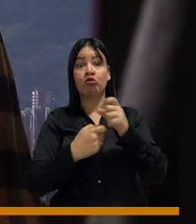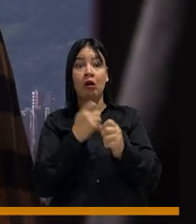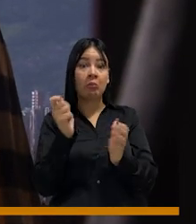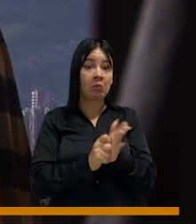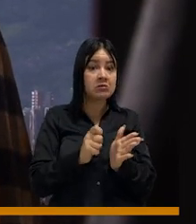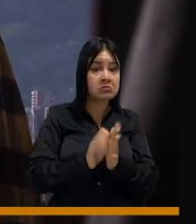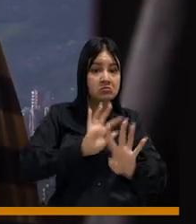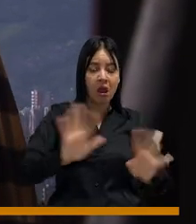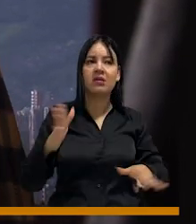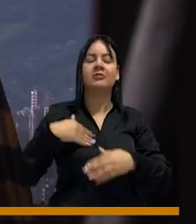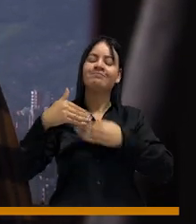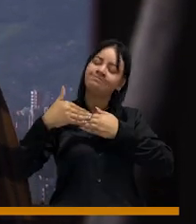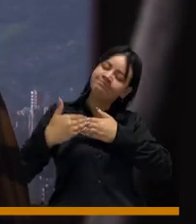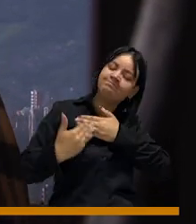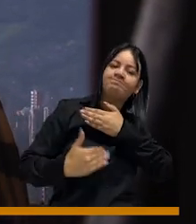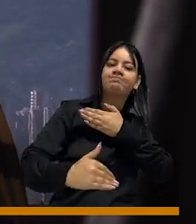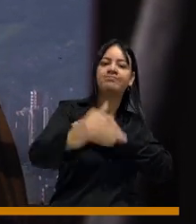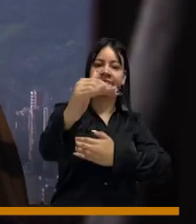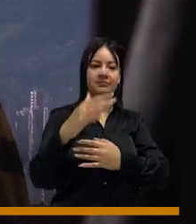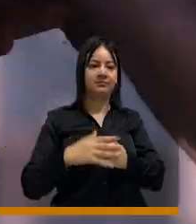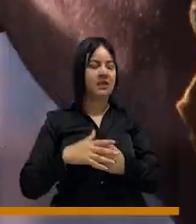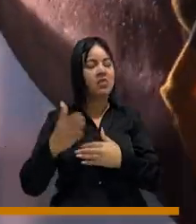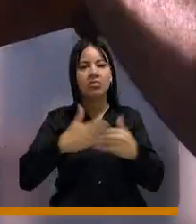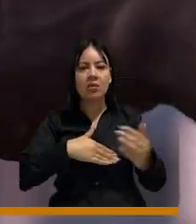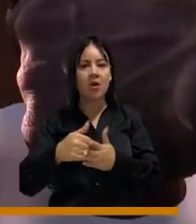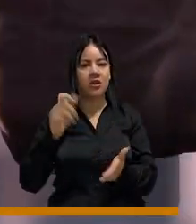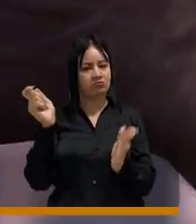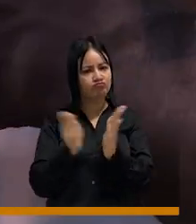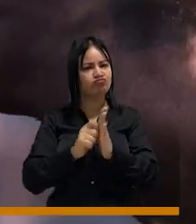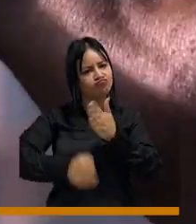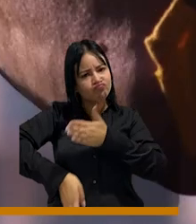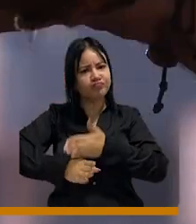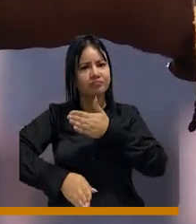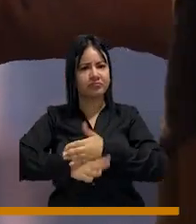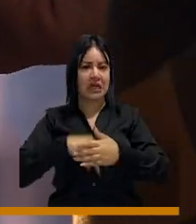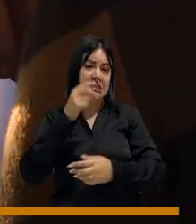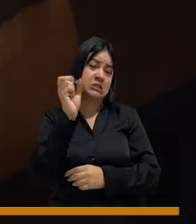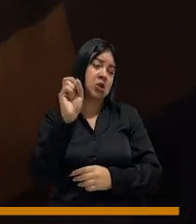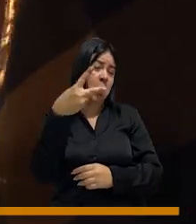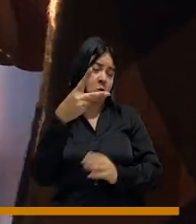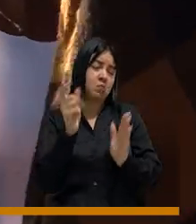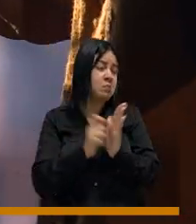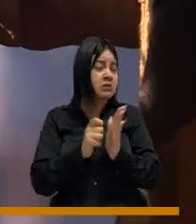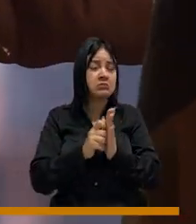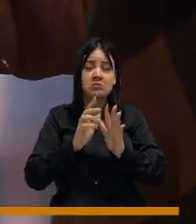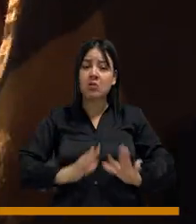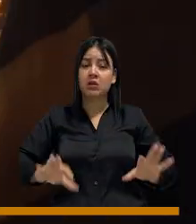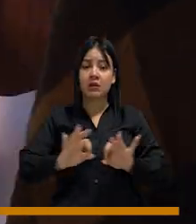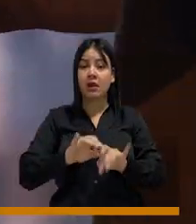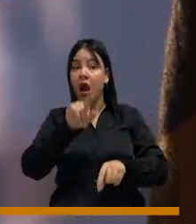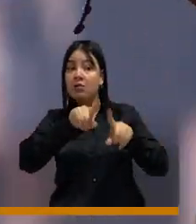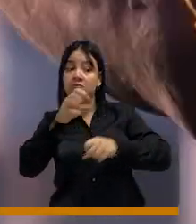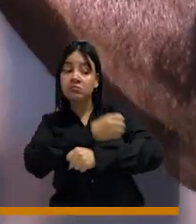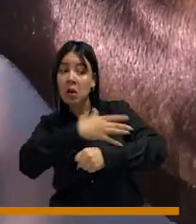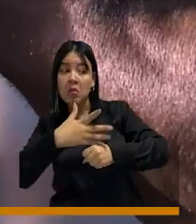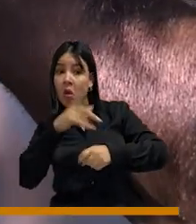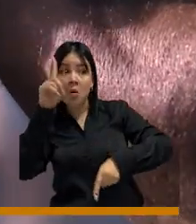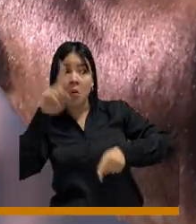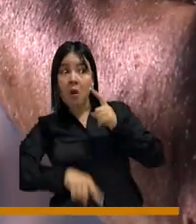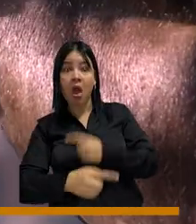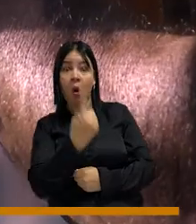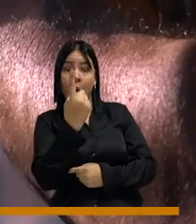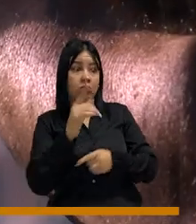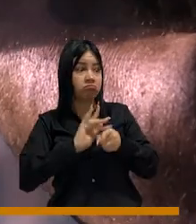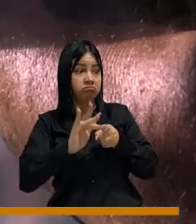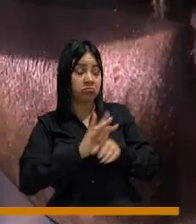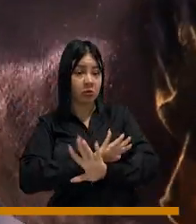consumimos, tenemos que reutilizar estos productos y tenemos que darles segundas oportunidades y además los que no se puedan dar